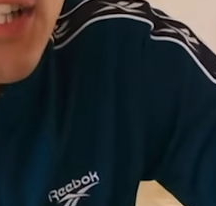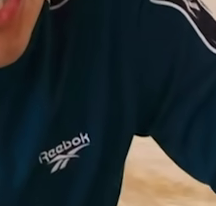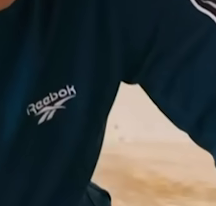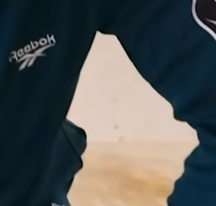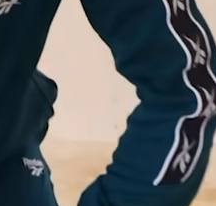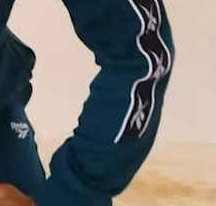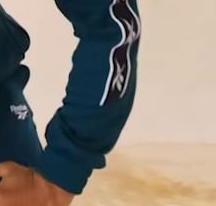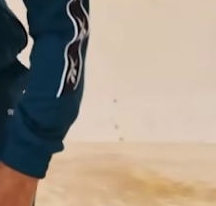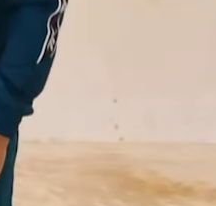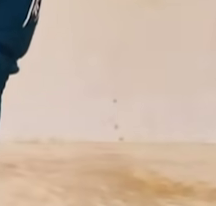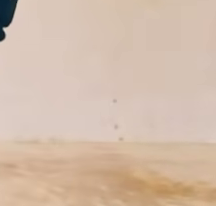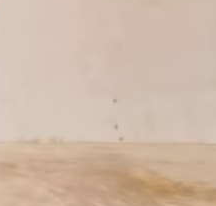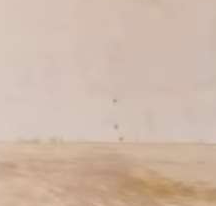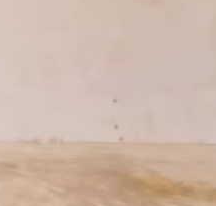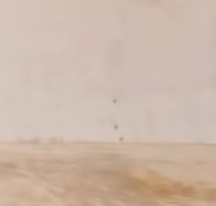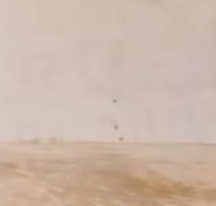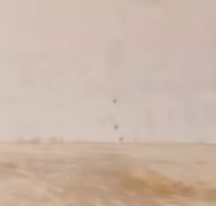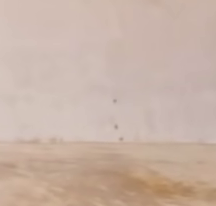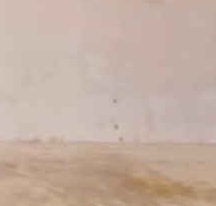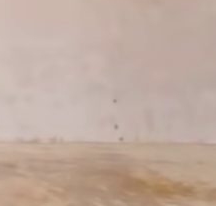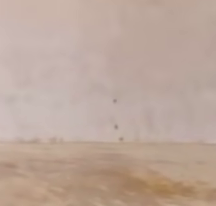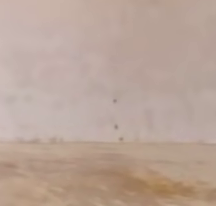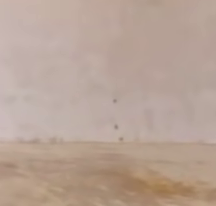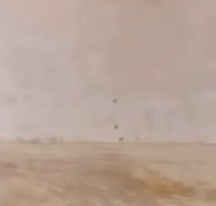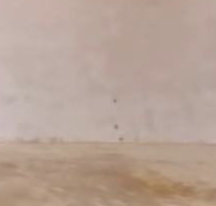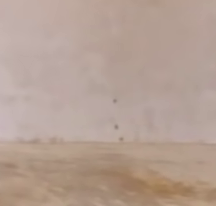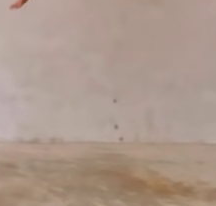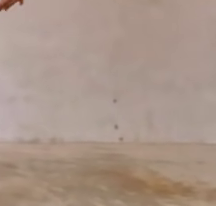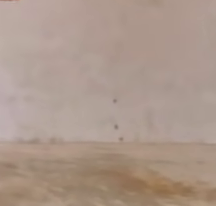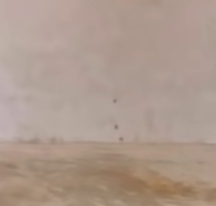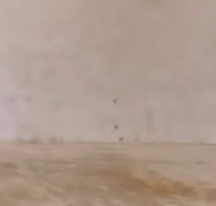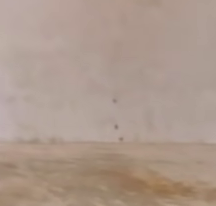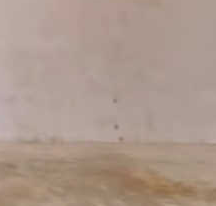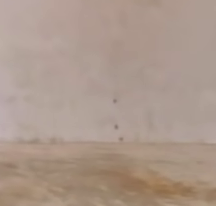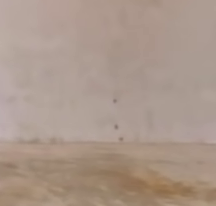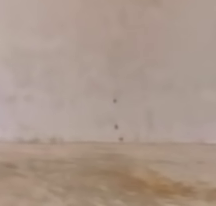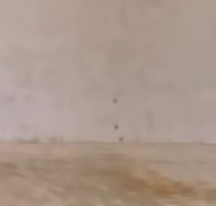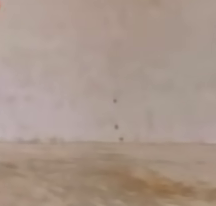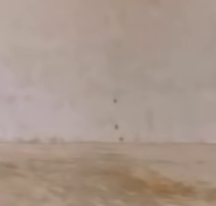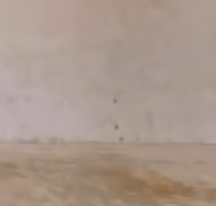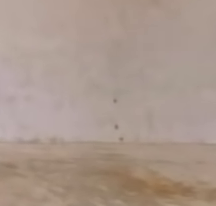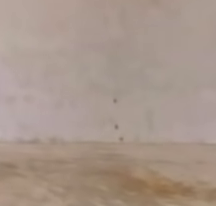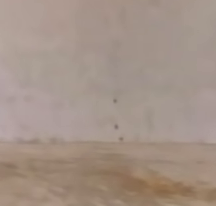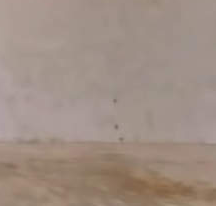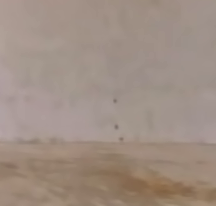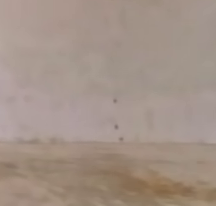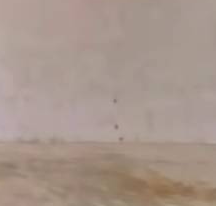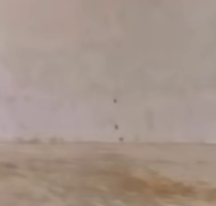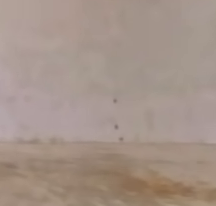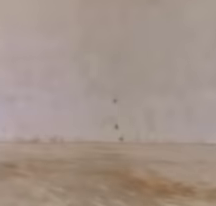¡Estamos listos para comenzar! Vamos a empezar con esto que yo le llamo hip hop.